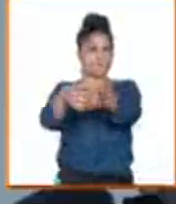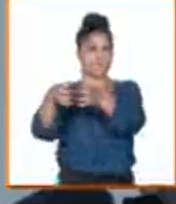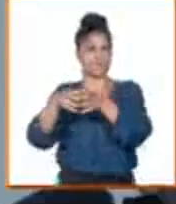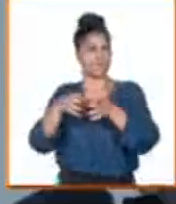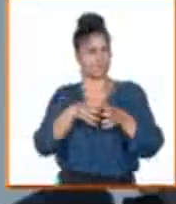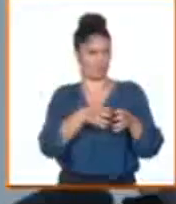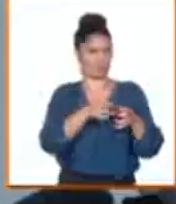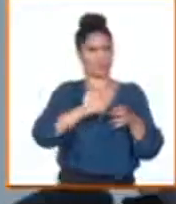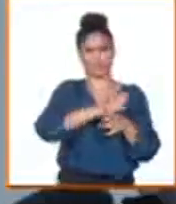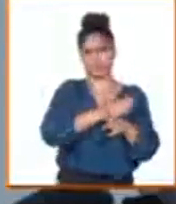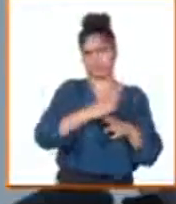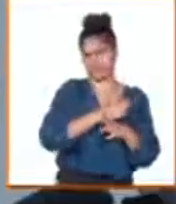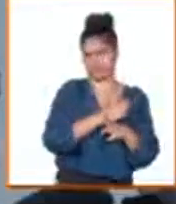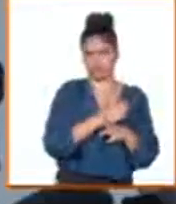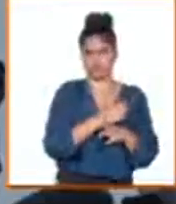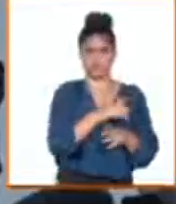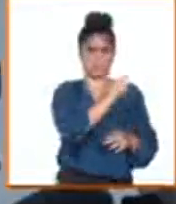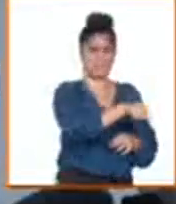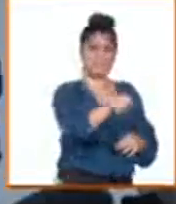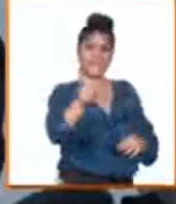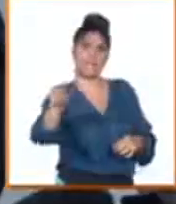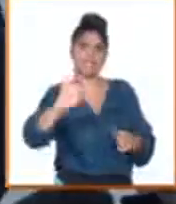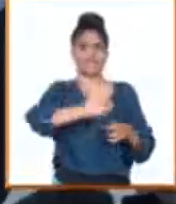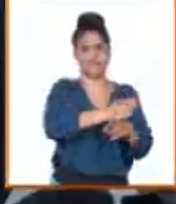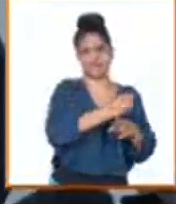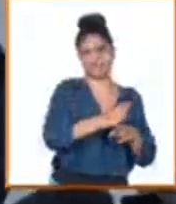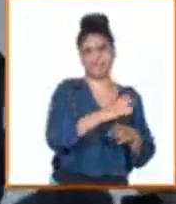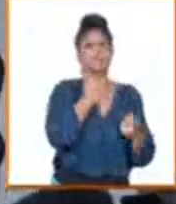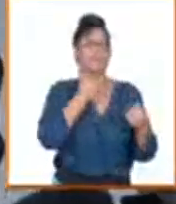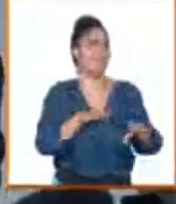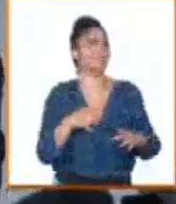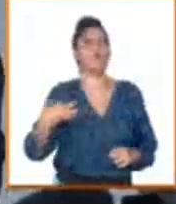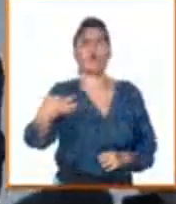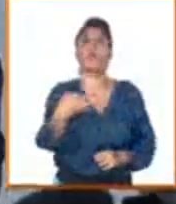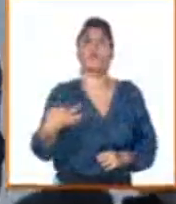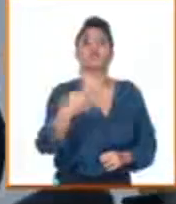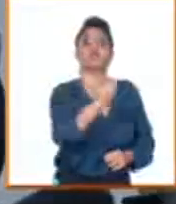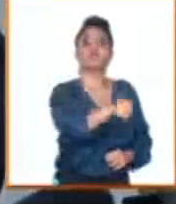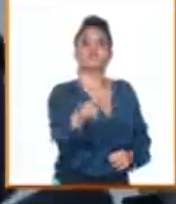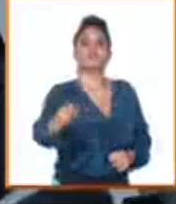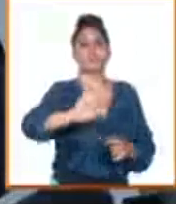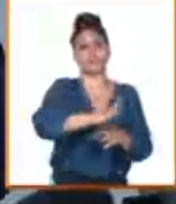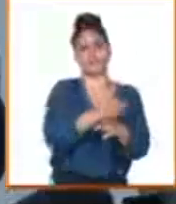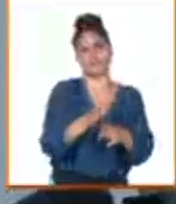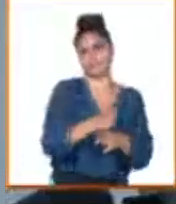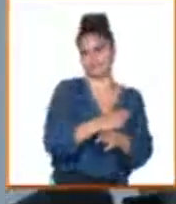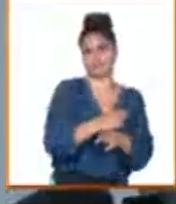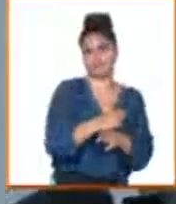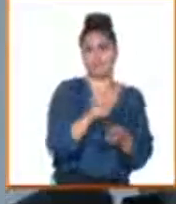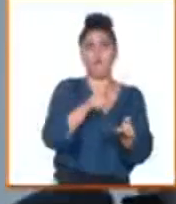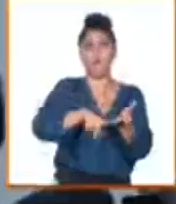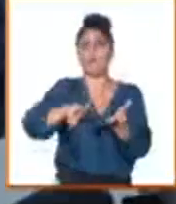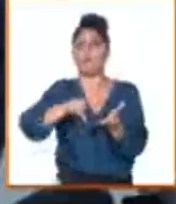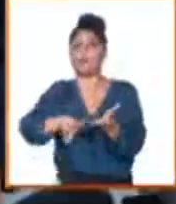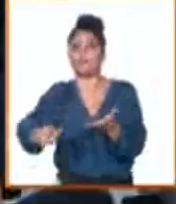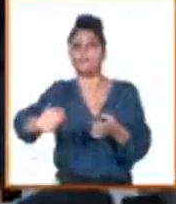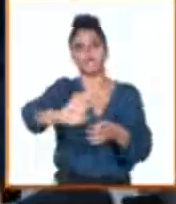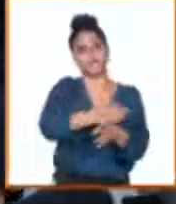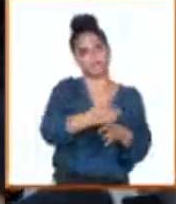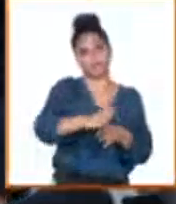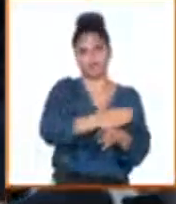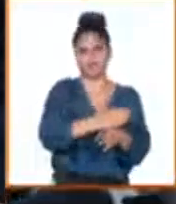diferencia de otras comunidades humanas. Un barrio, un consejo popular. Exacto, un consejo popular, una comunidad. Hasta una